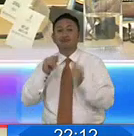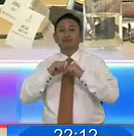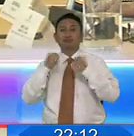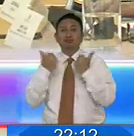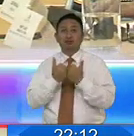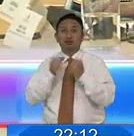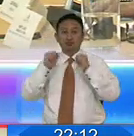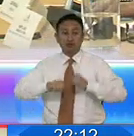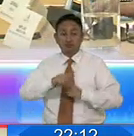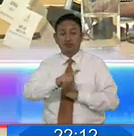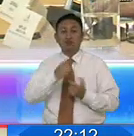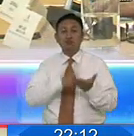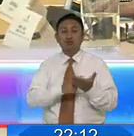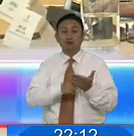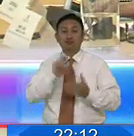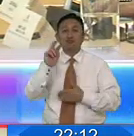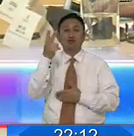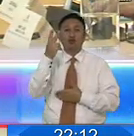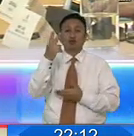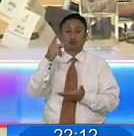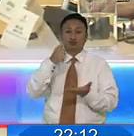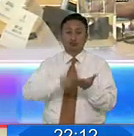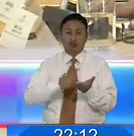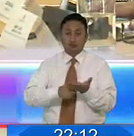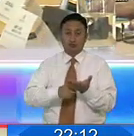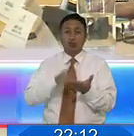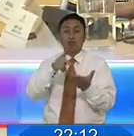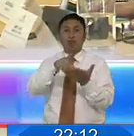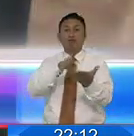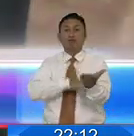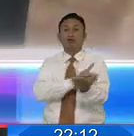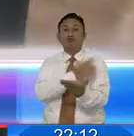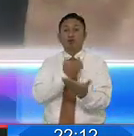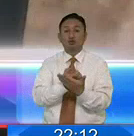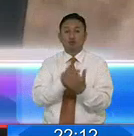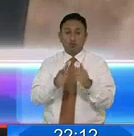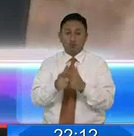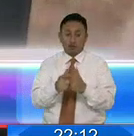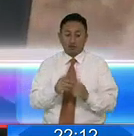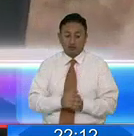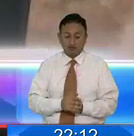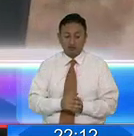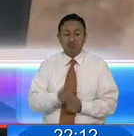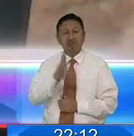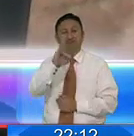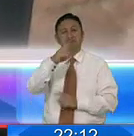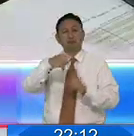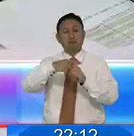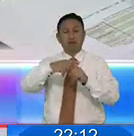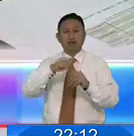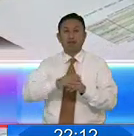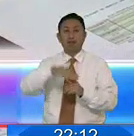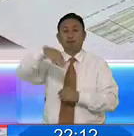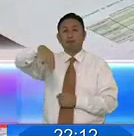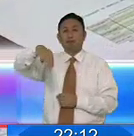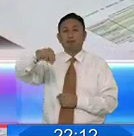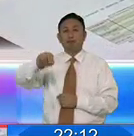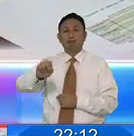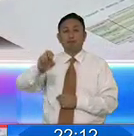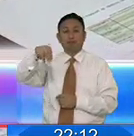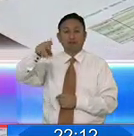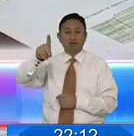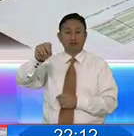para segundo debate del proyecto económico urgente sin embargo no fue hasta pasadas las 19 horas 30 que daniel mendoza presidente de dicha comisión